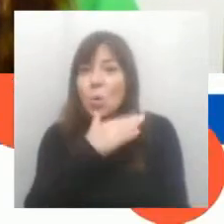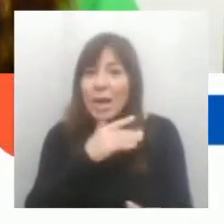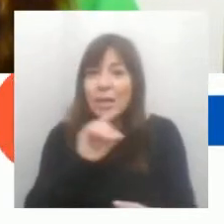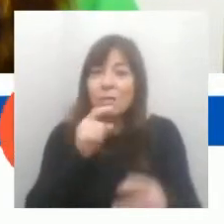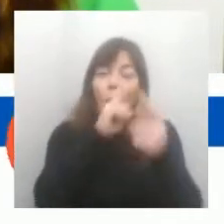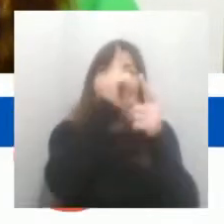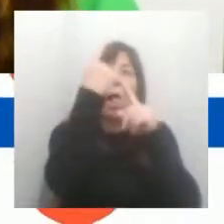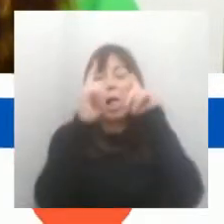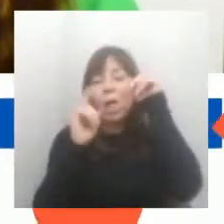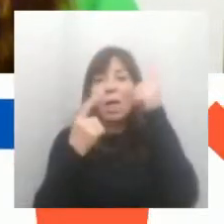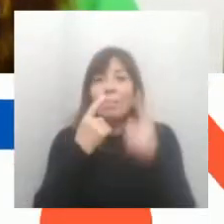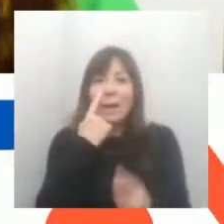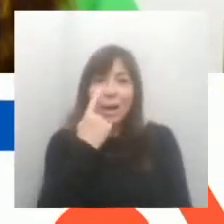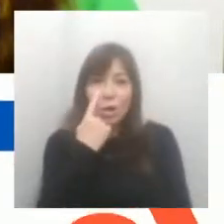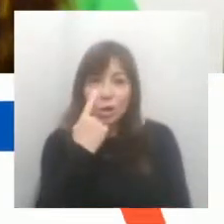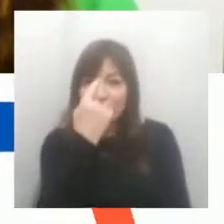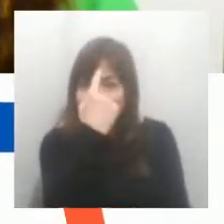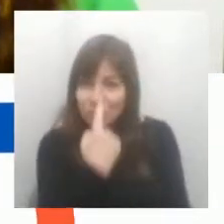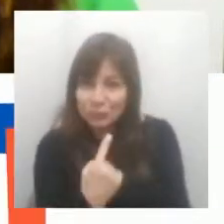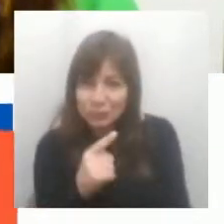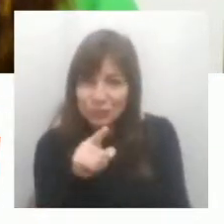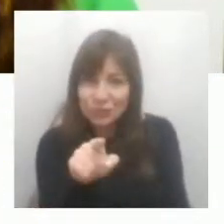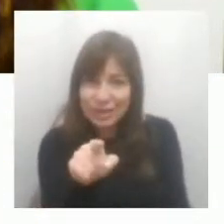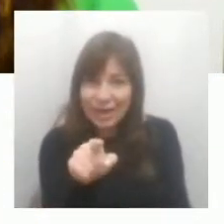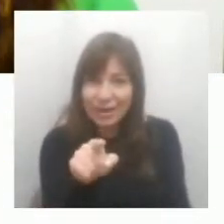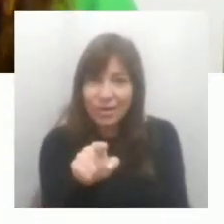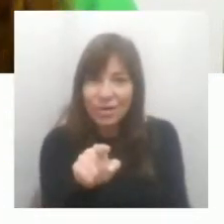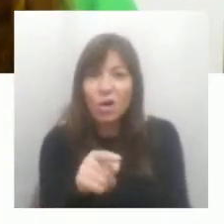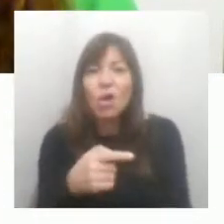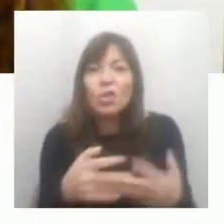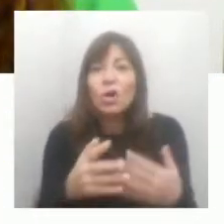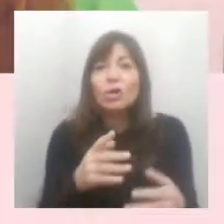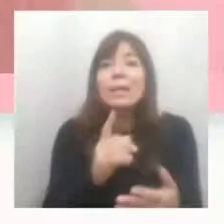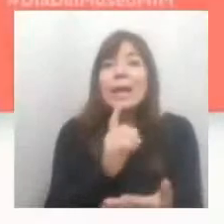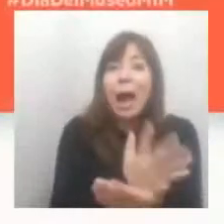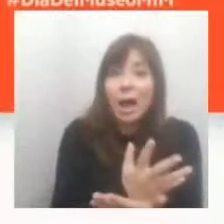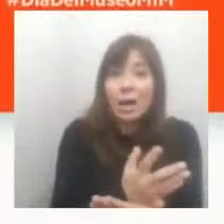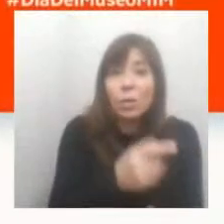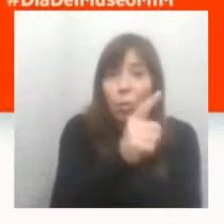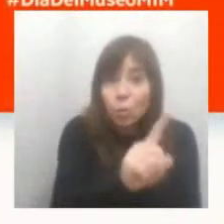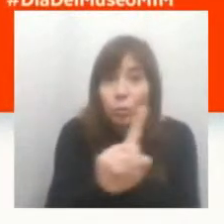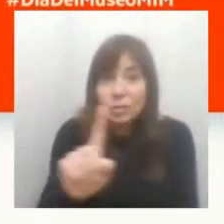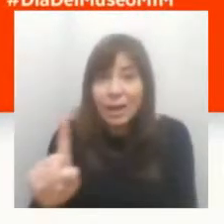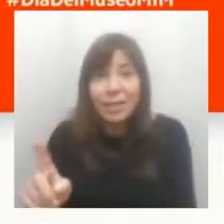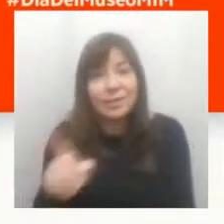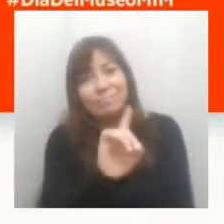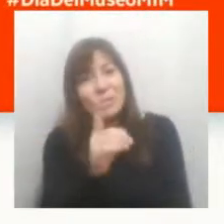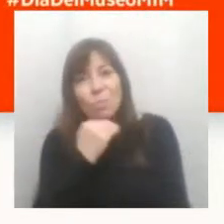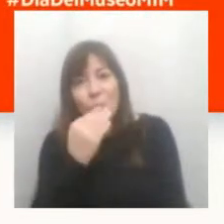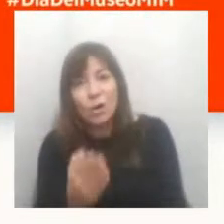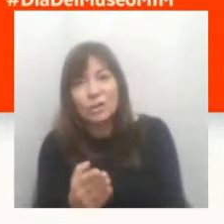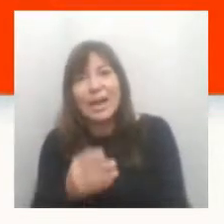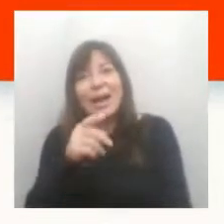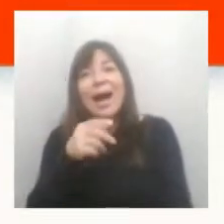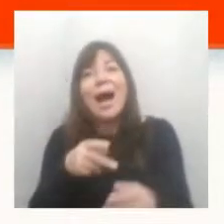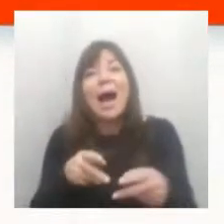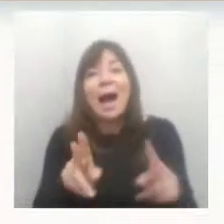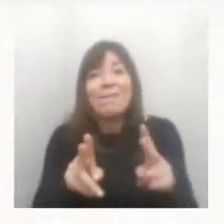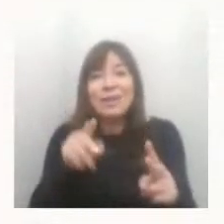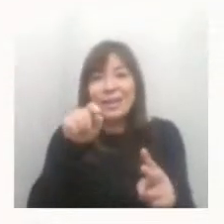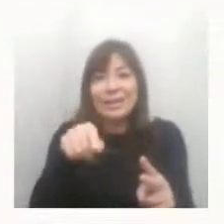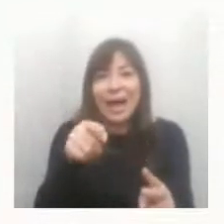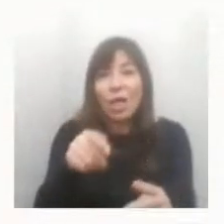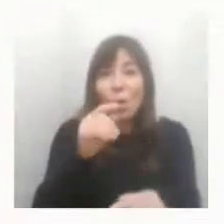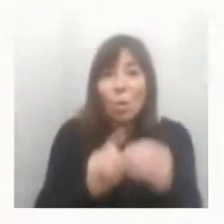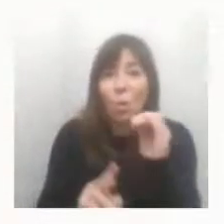no hay excusas para conocer el museo interactivo, independiente del lugar que uno se encuentre, porque tenemos habilitado en nuestra página web recorridos virtuales